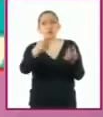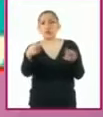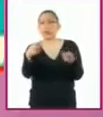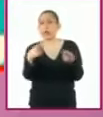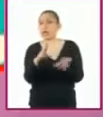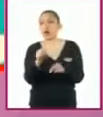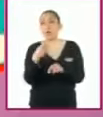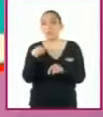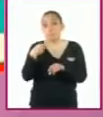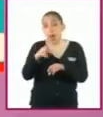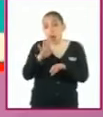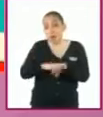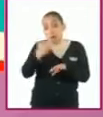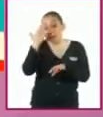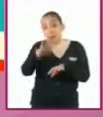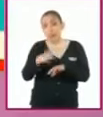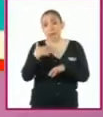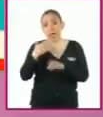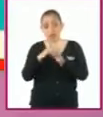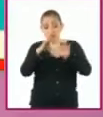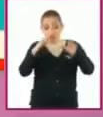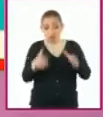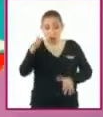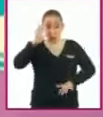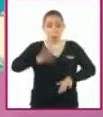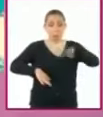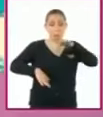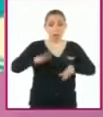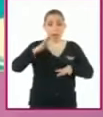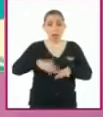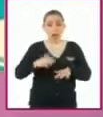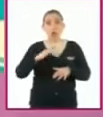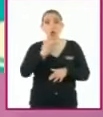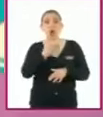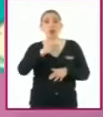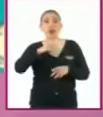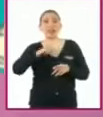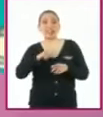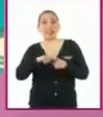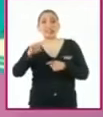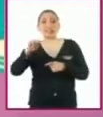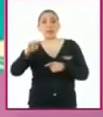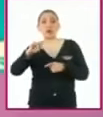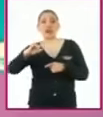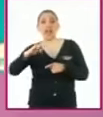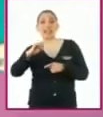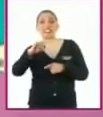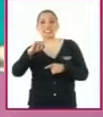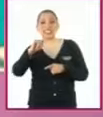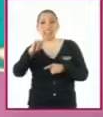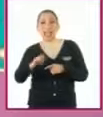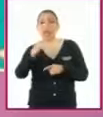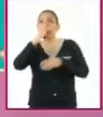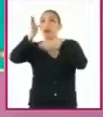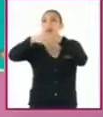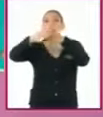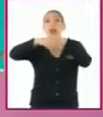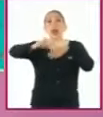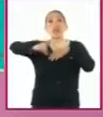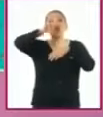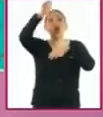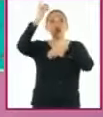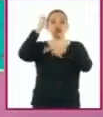que principalmente usaban instrumentos de percusión, como el huehuetl y el teponaztle, con los que se invocaba a los dioses